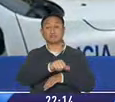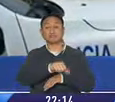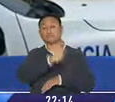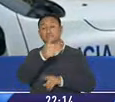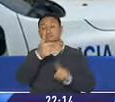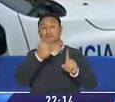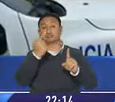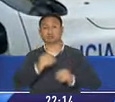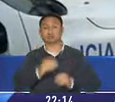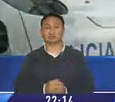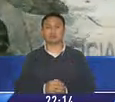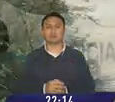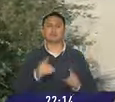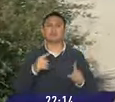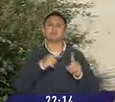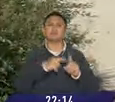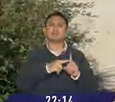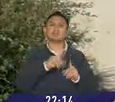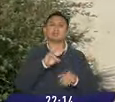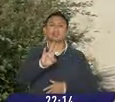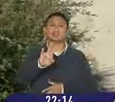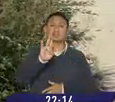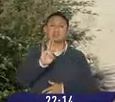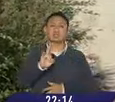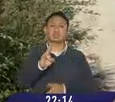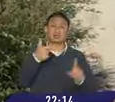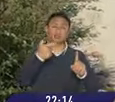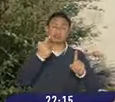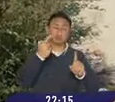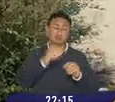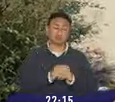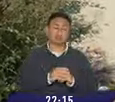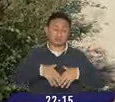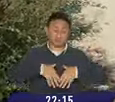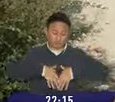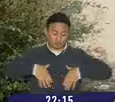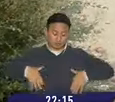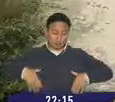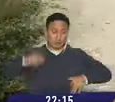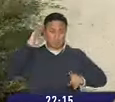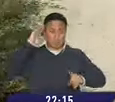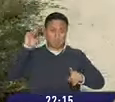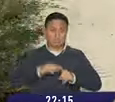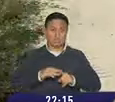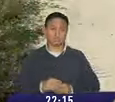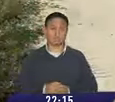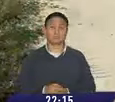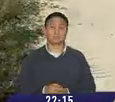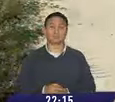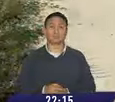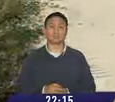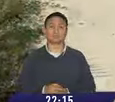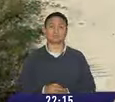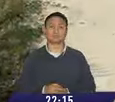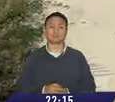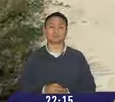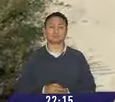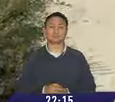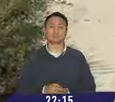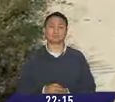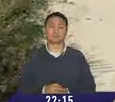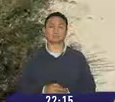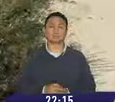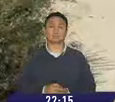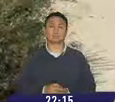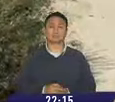crimen. La víctima recibió 7 tiros y le fue dejado un panfleto en su cuerpo con una amenaza. Informó